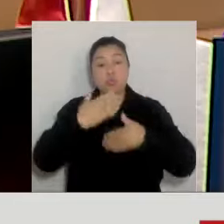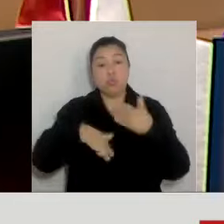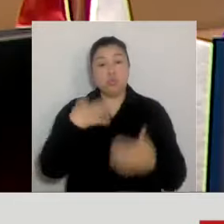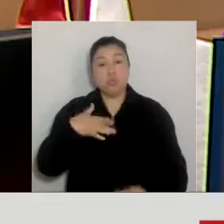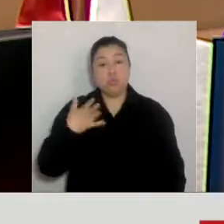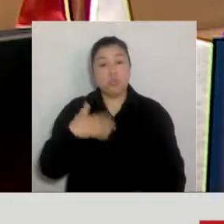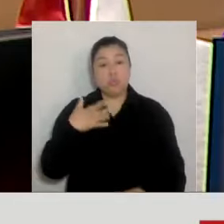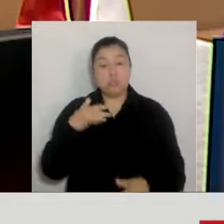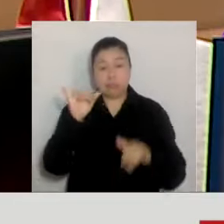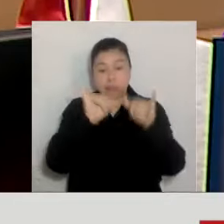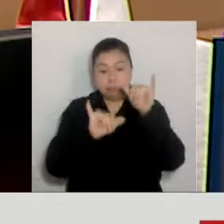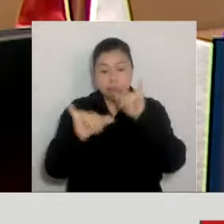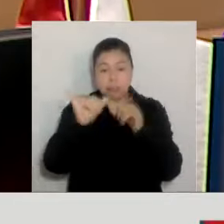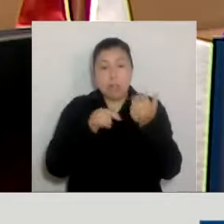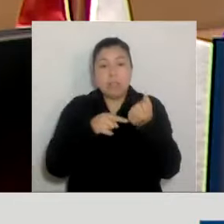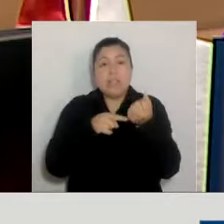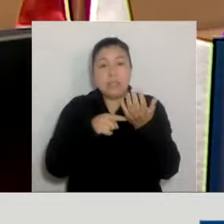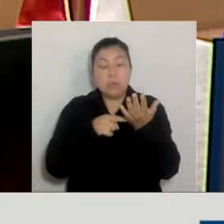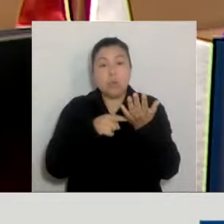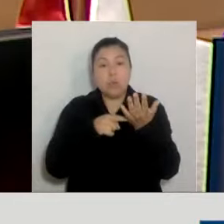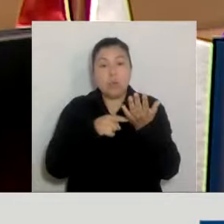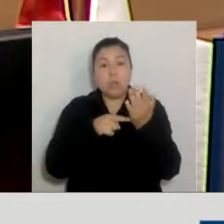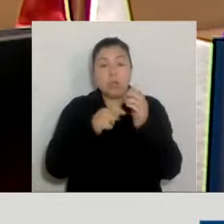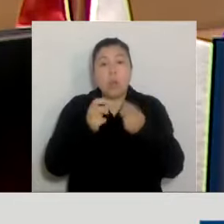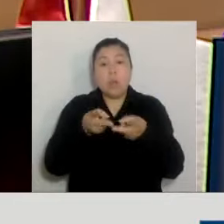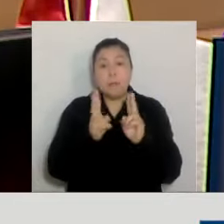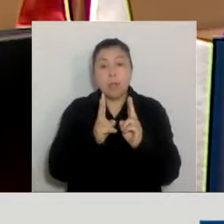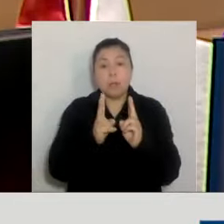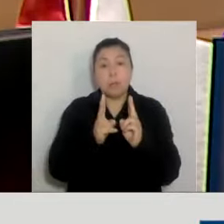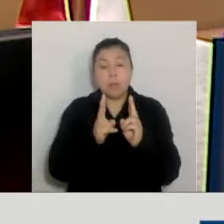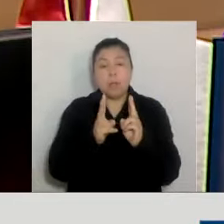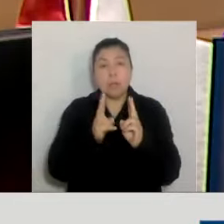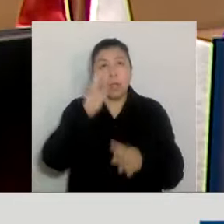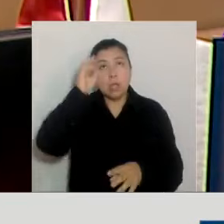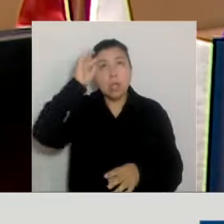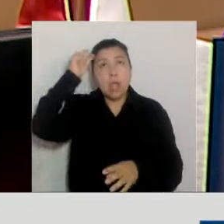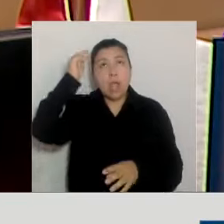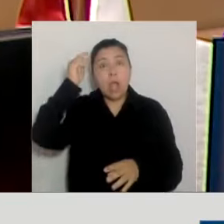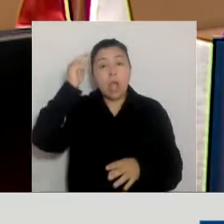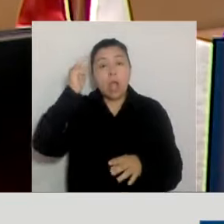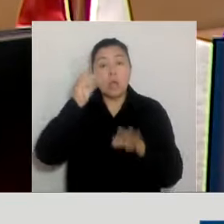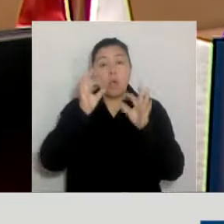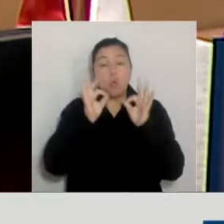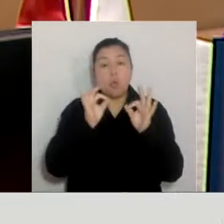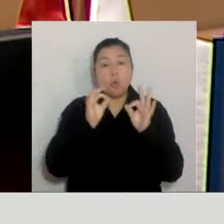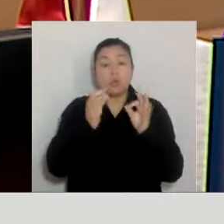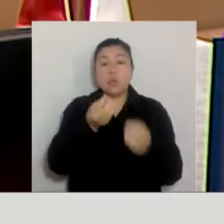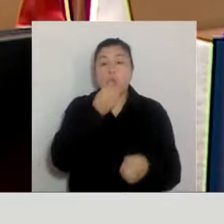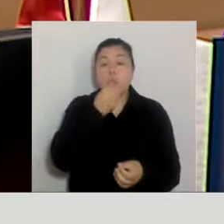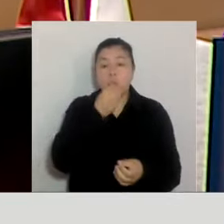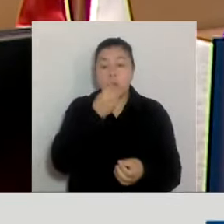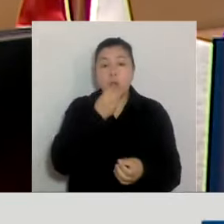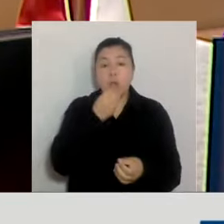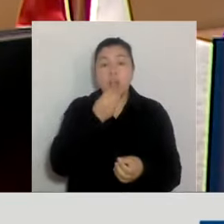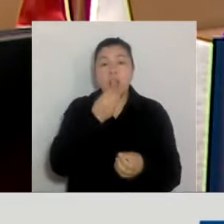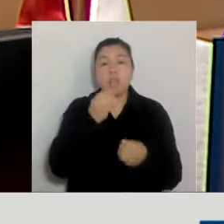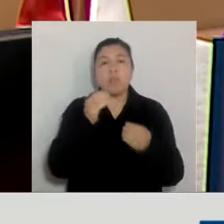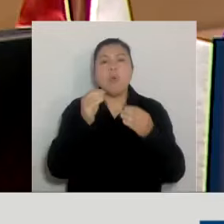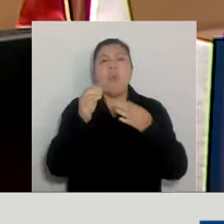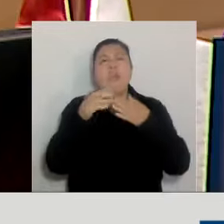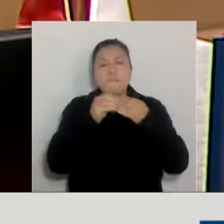y tecnológicos que han permitido crear precisamente los alimentos sintéticos y